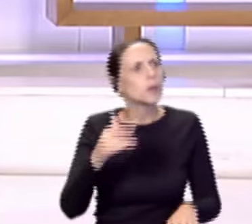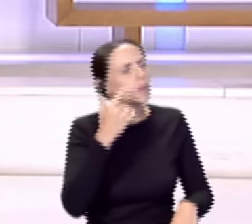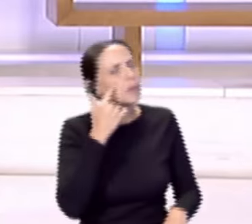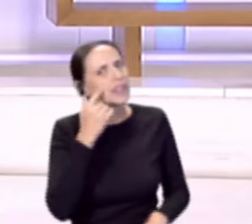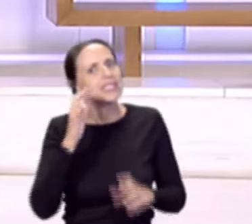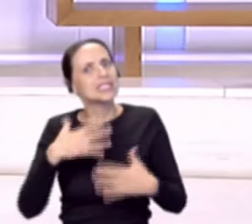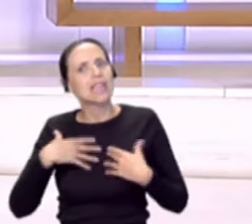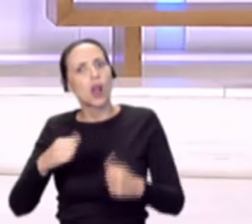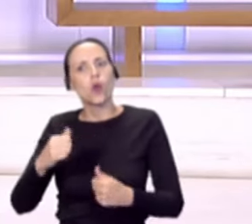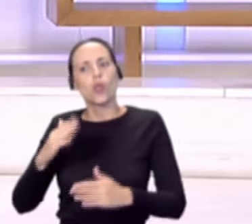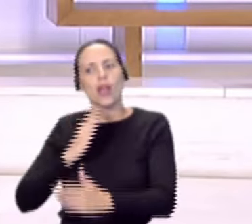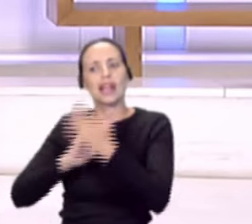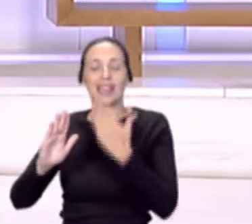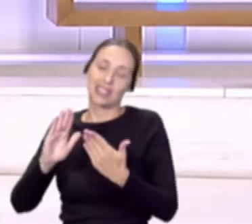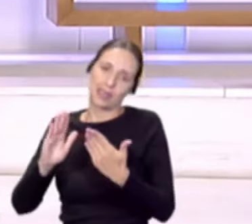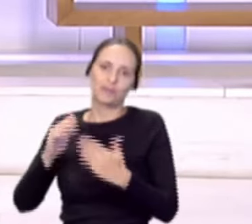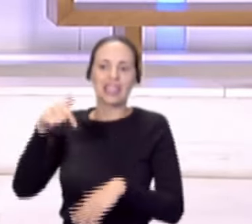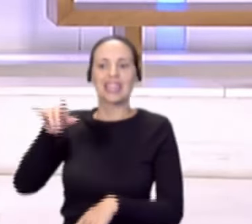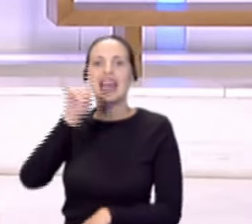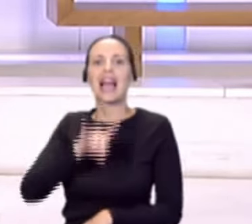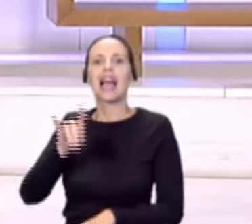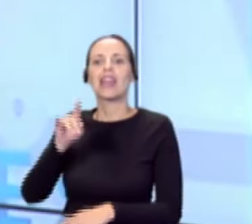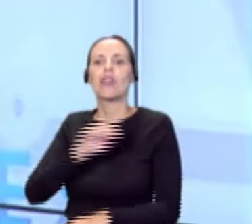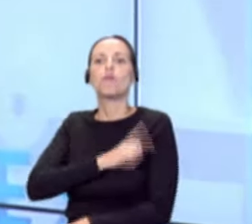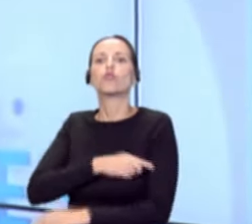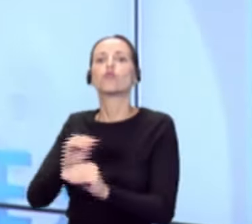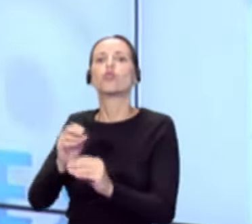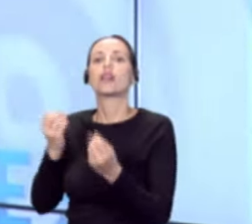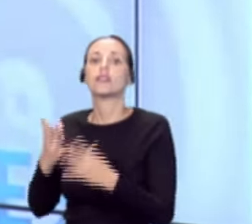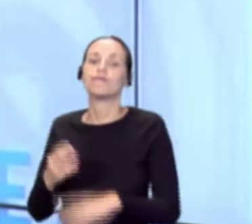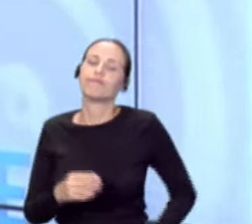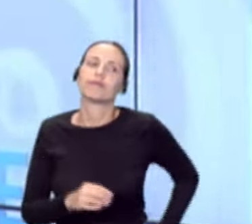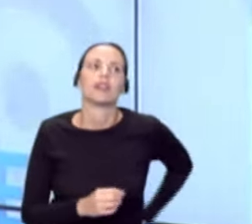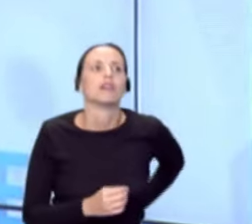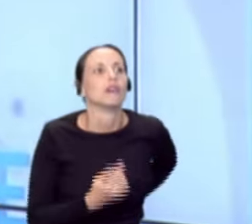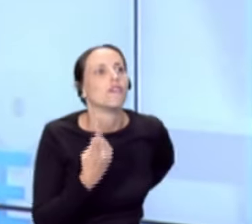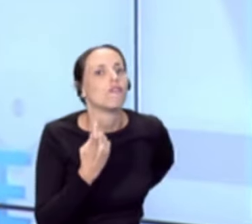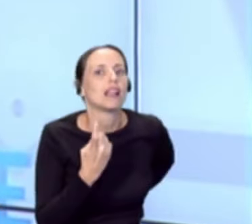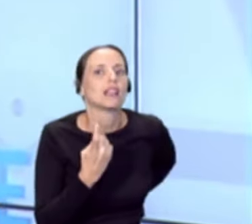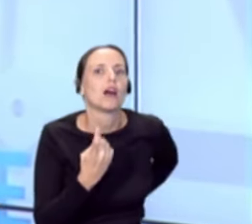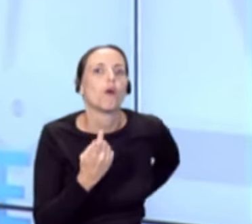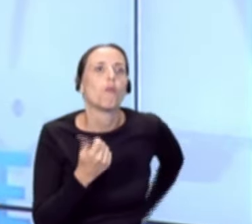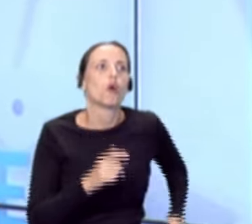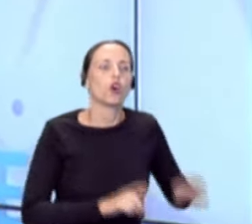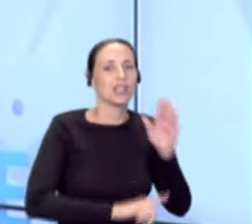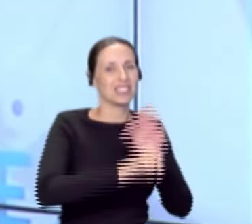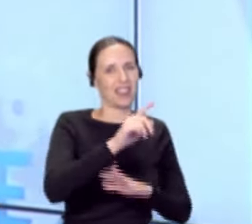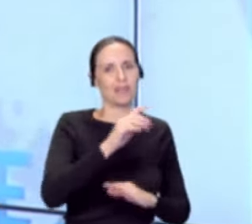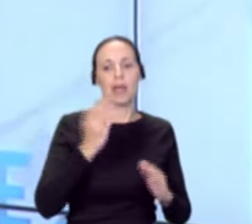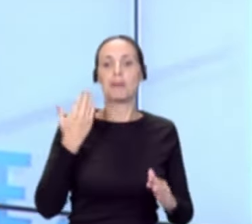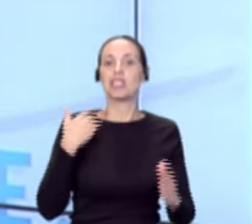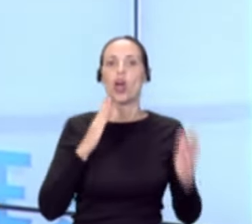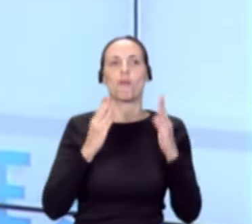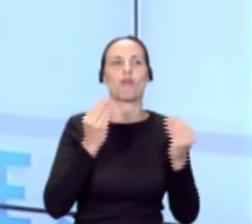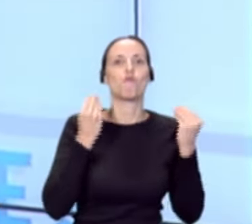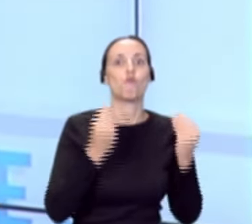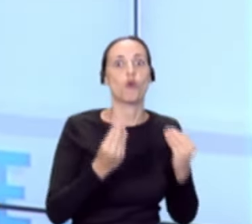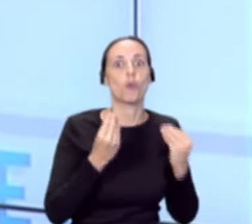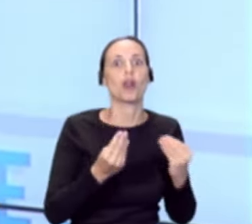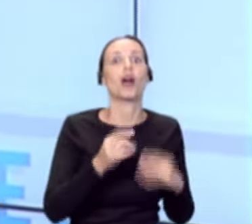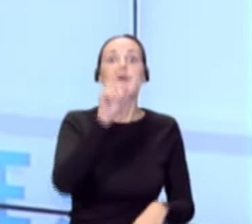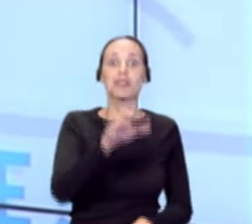Canarias, ¿qué tal está? ¿Cómo está yendo ese deporte? Bueno, tenemos que crecer todavía un poquito. Hubo una época dorada, ahora tenemos una de las chicas de Canarias que va